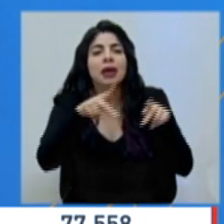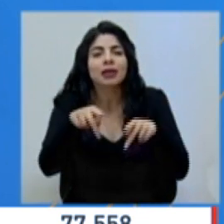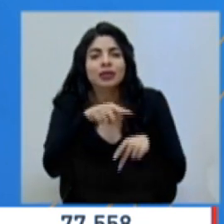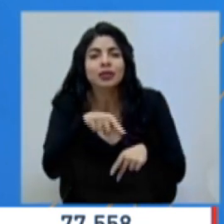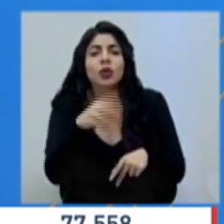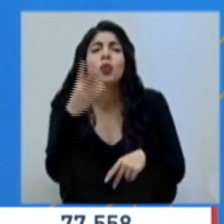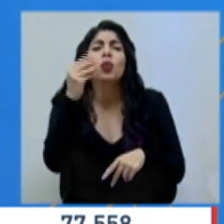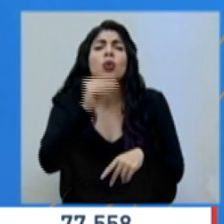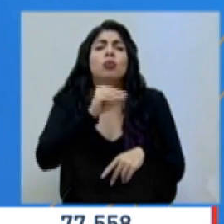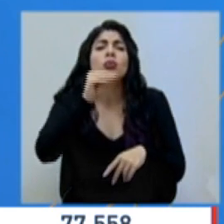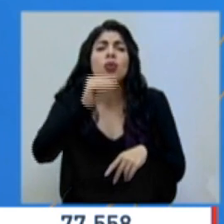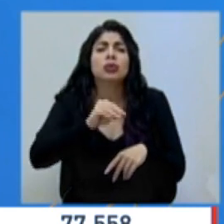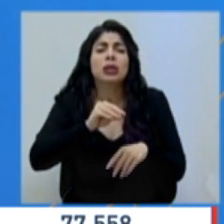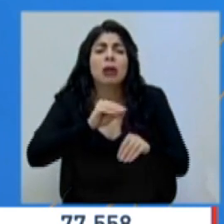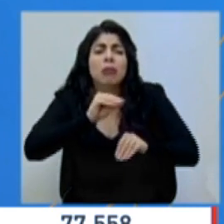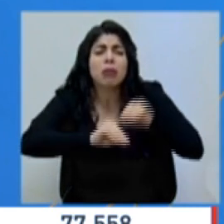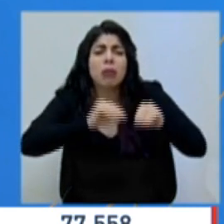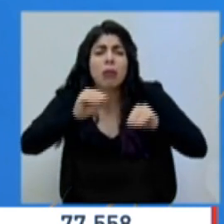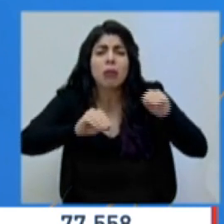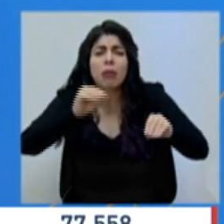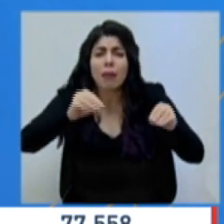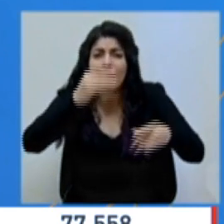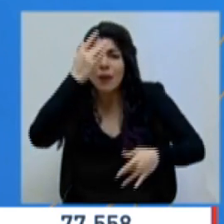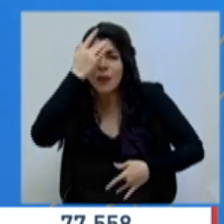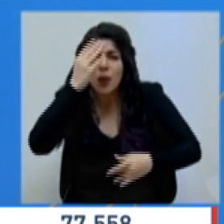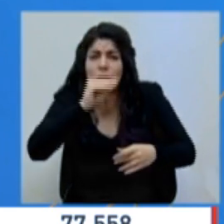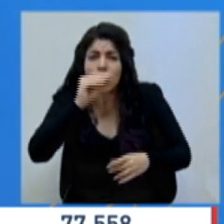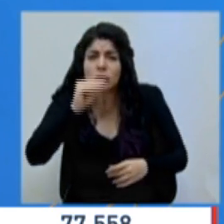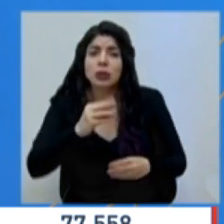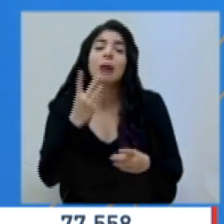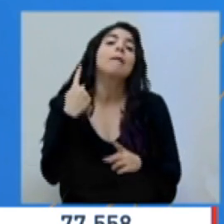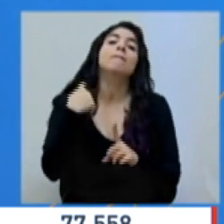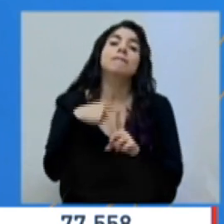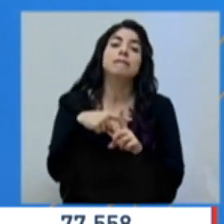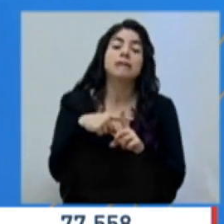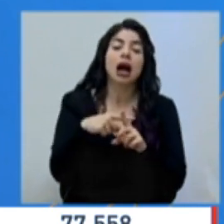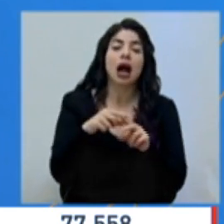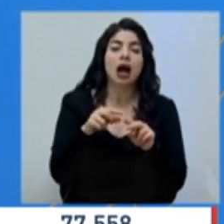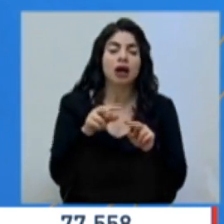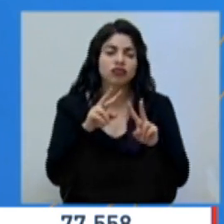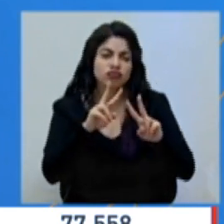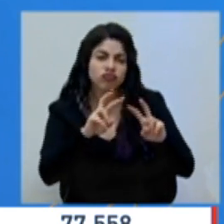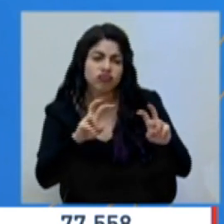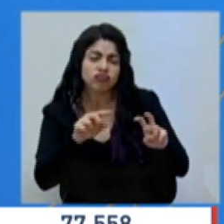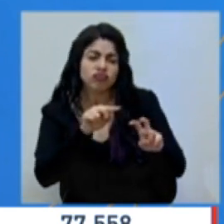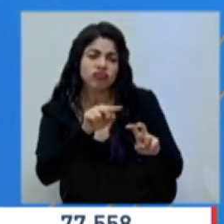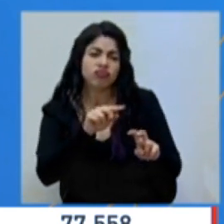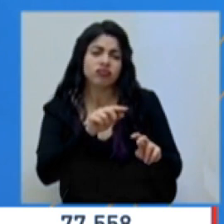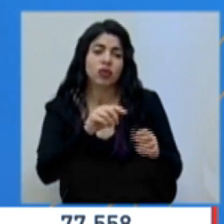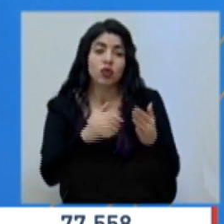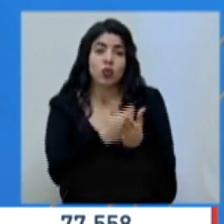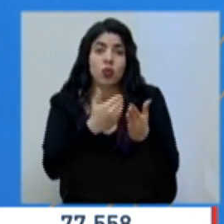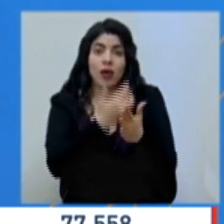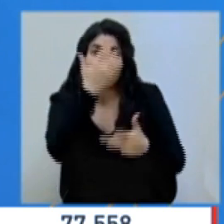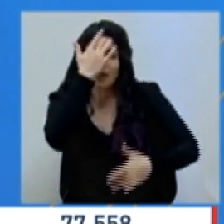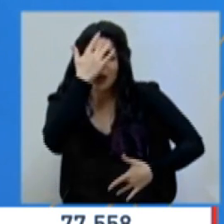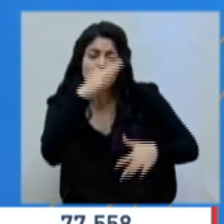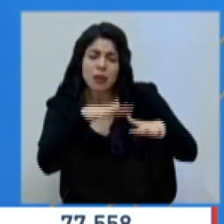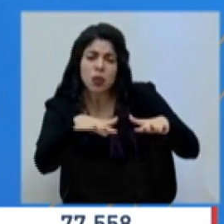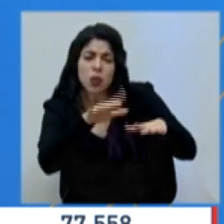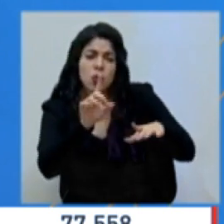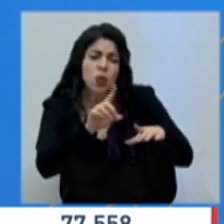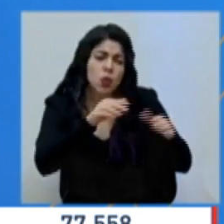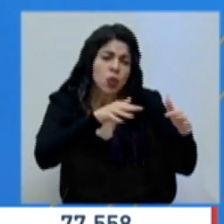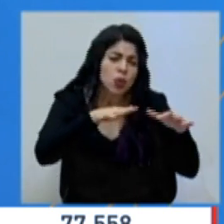de ataque de los contagios y del comportamiento de estos contagios, de los casos nuevos en